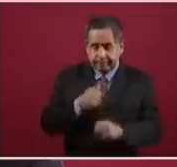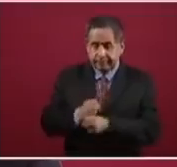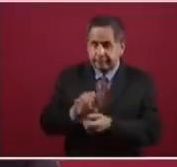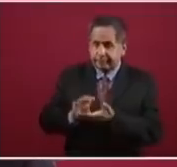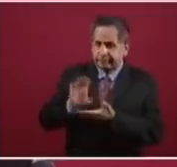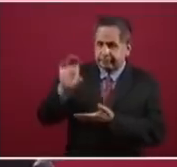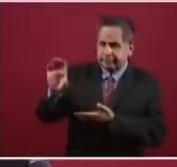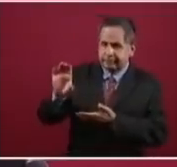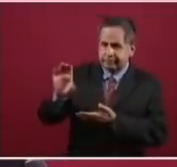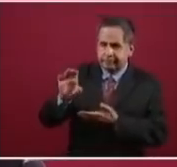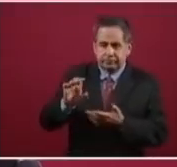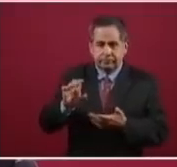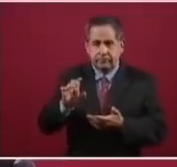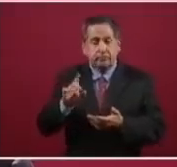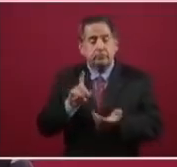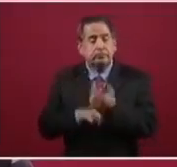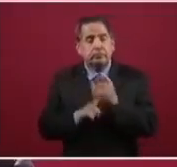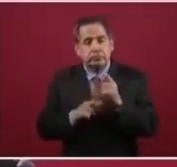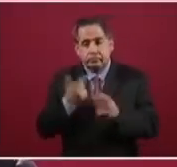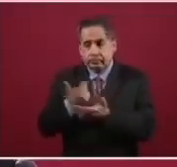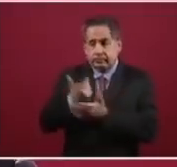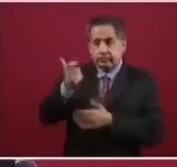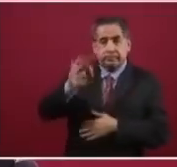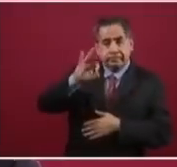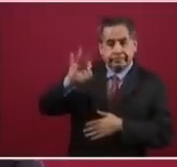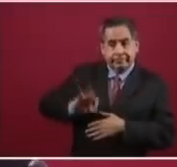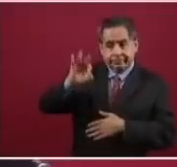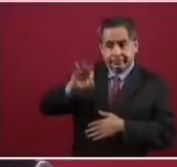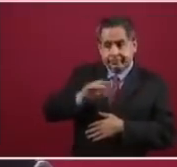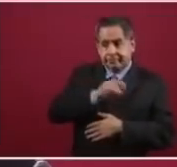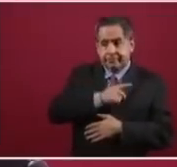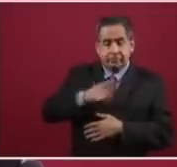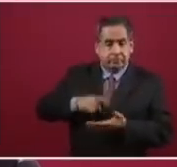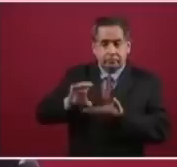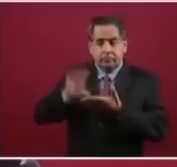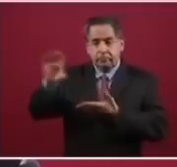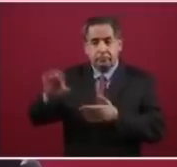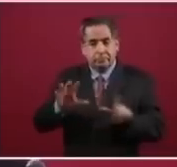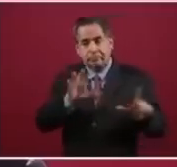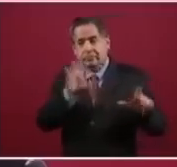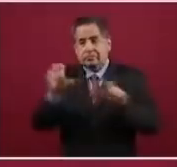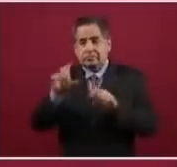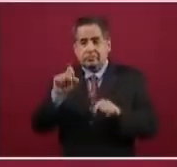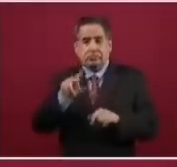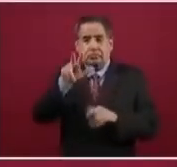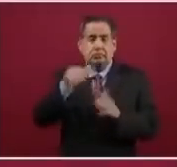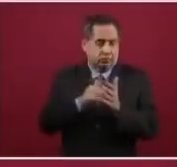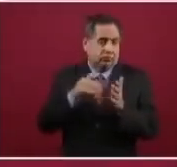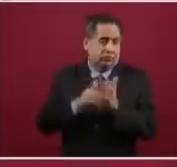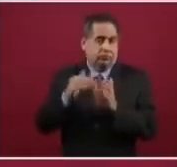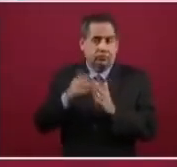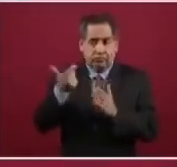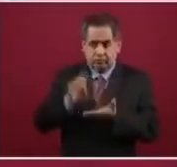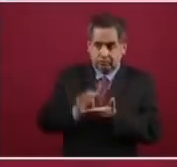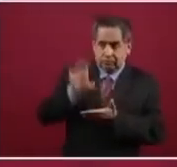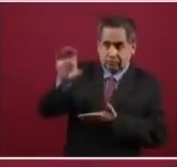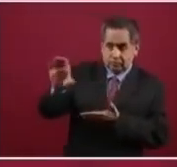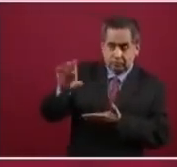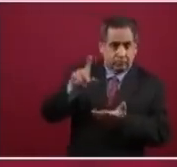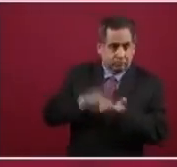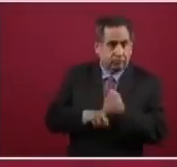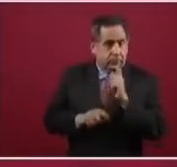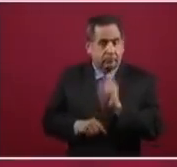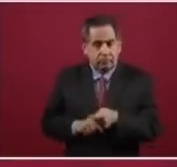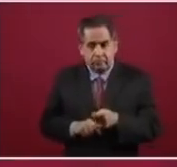de alrededor no servicio del pago de intereses de la deuda va a ser alrededor de 728 mil millones de pesos y el ser